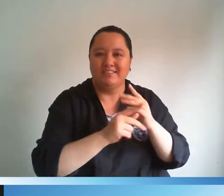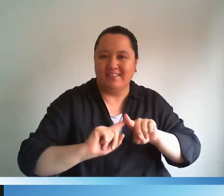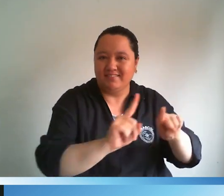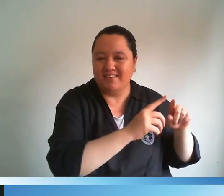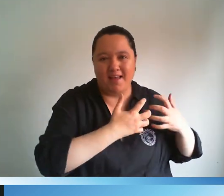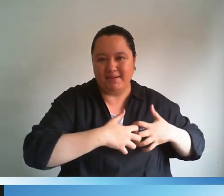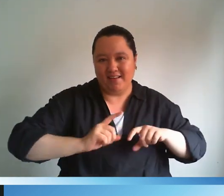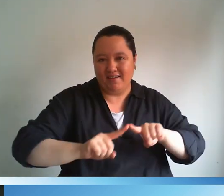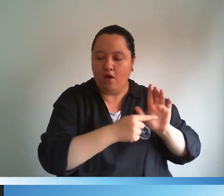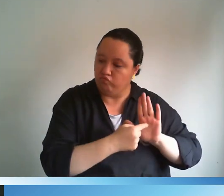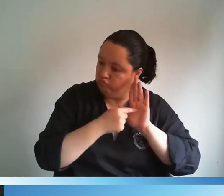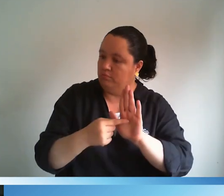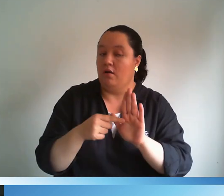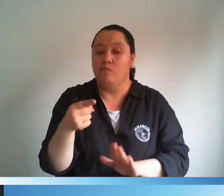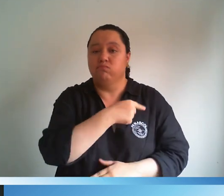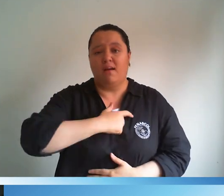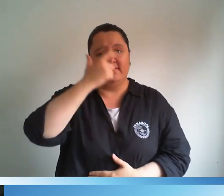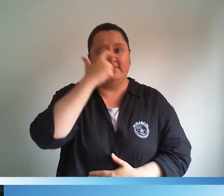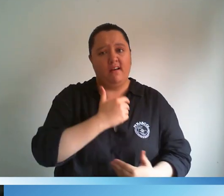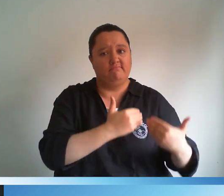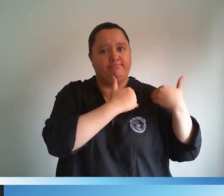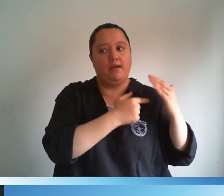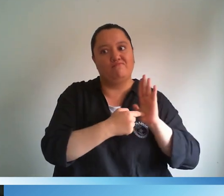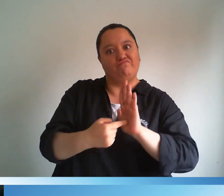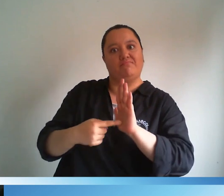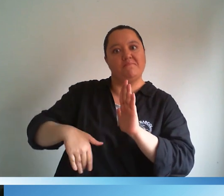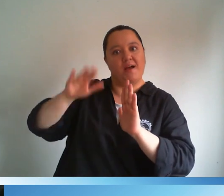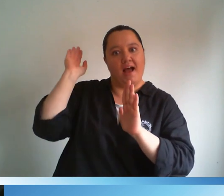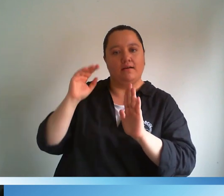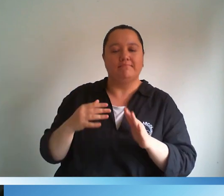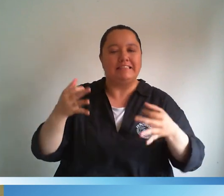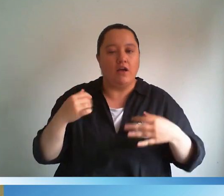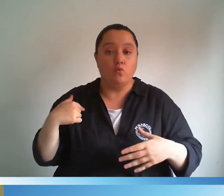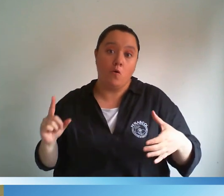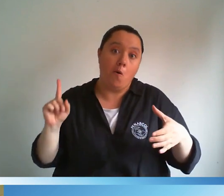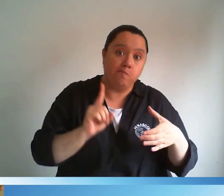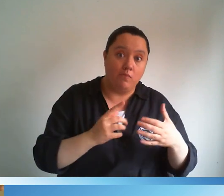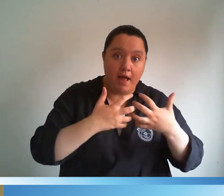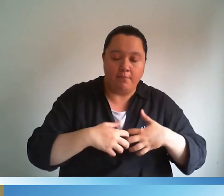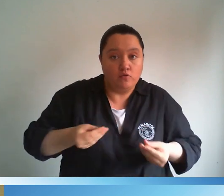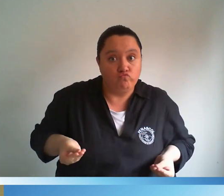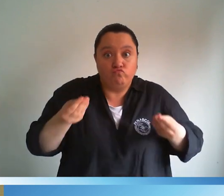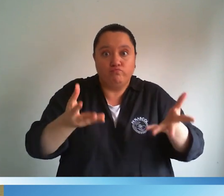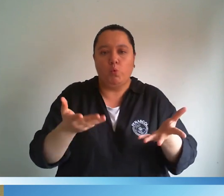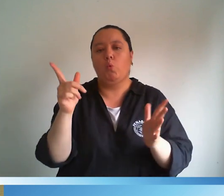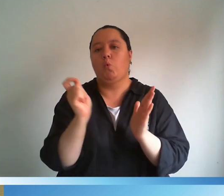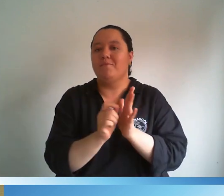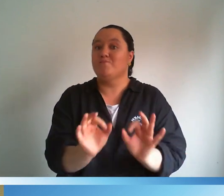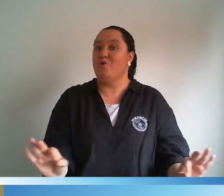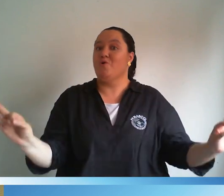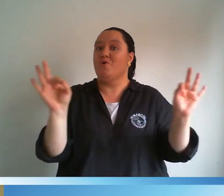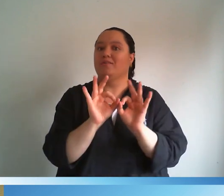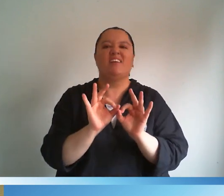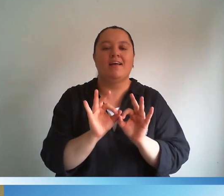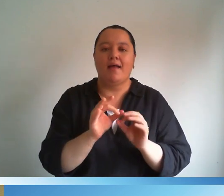los proyectos y en la empresa en general, destacando así su seriedad y responsabilidad. Estoy seguro que mi presencia y mi contribución